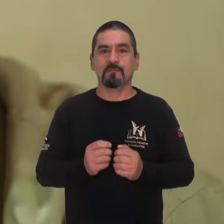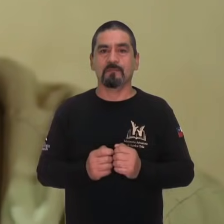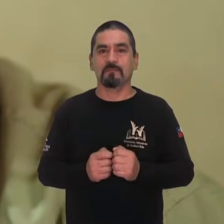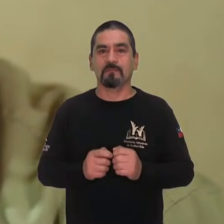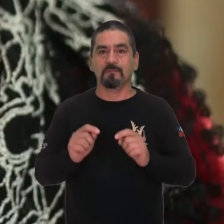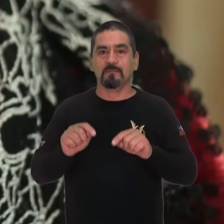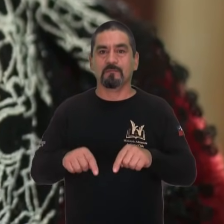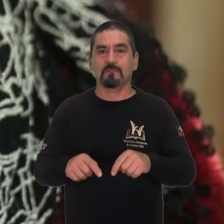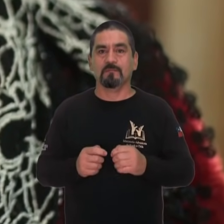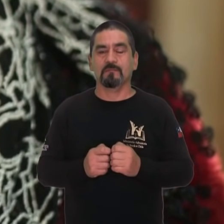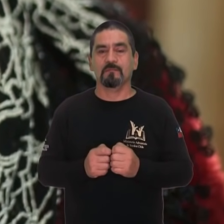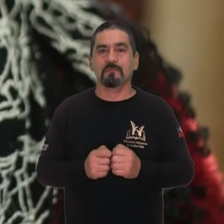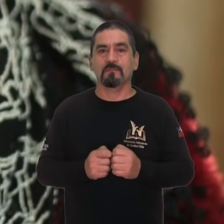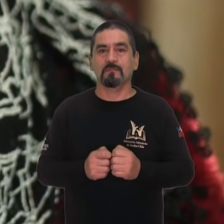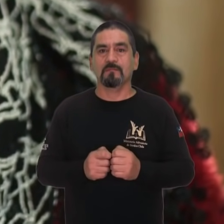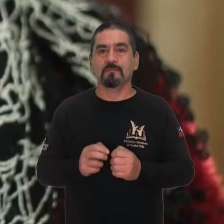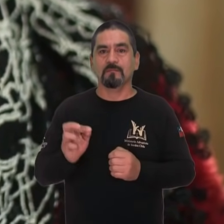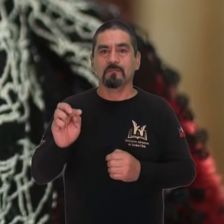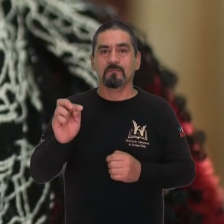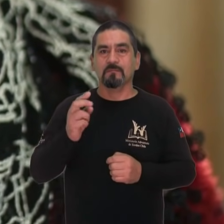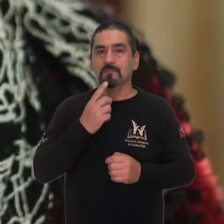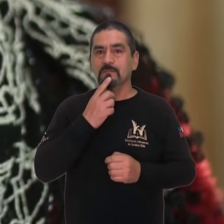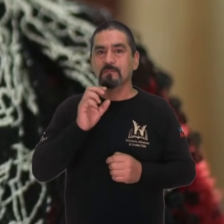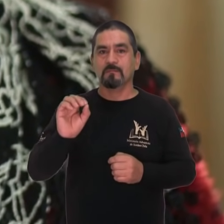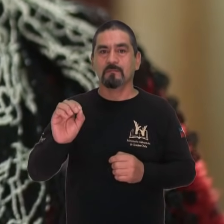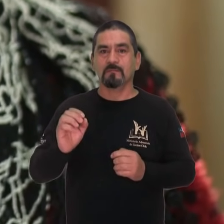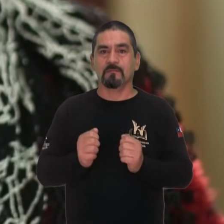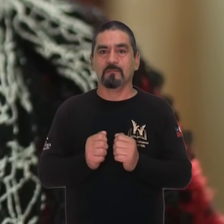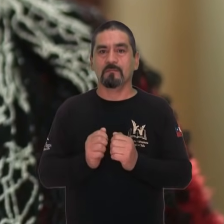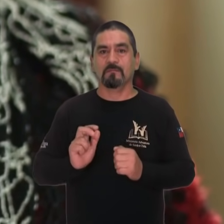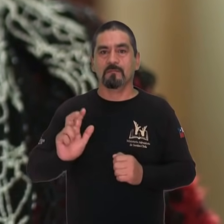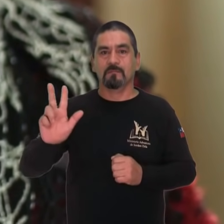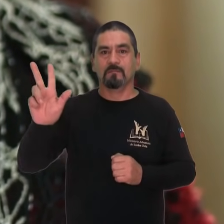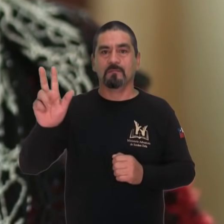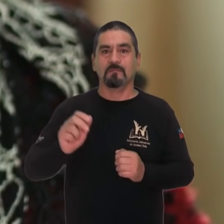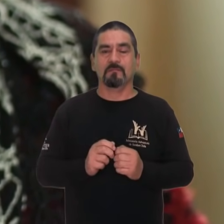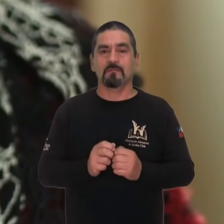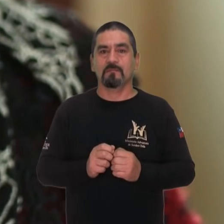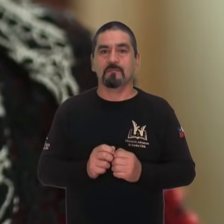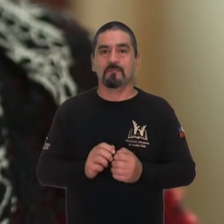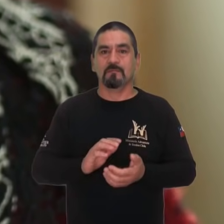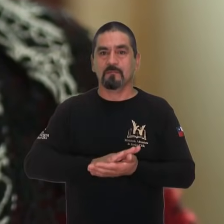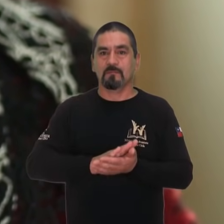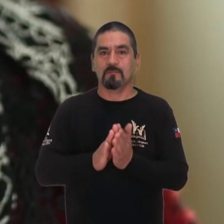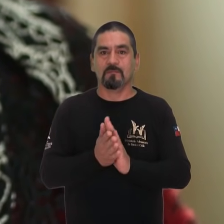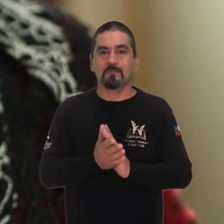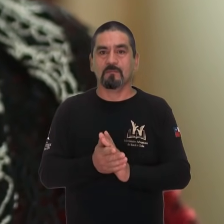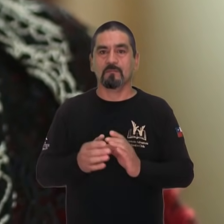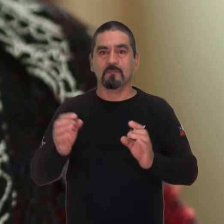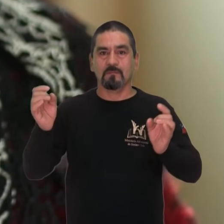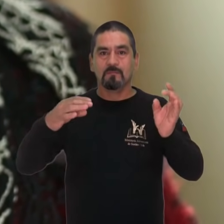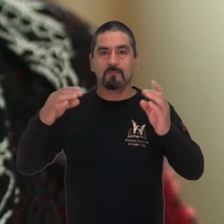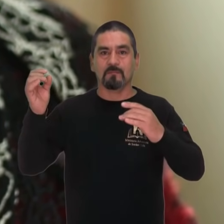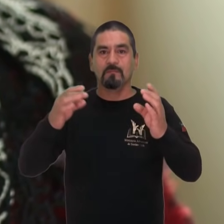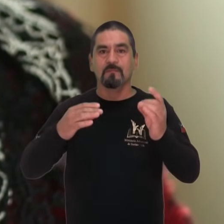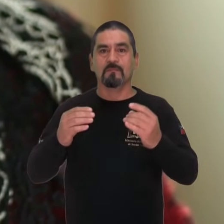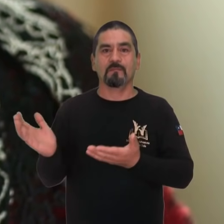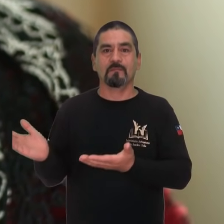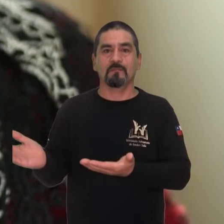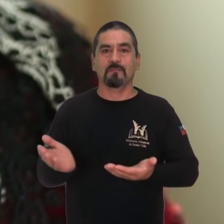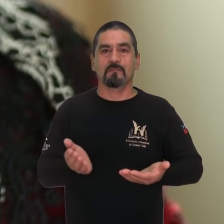ideal para hacer un pacto con Dios como gratitud por tantas bendiciones.